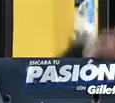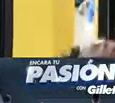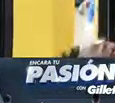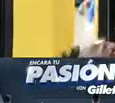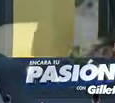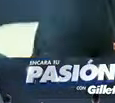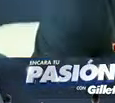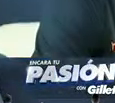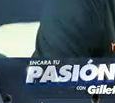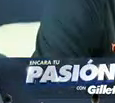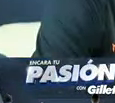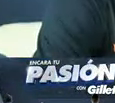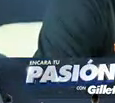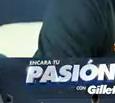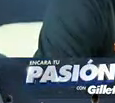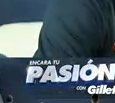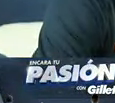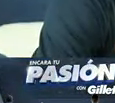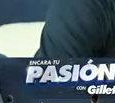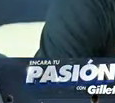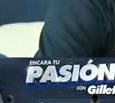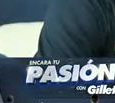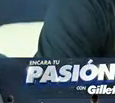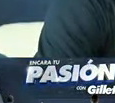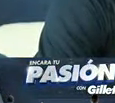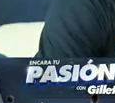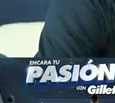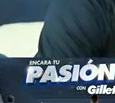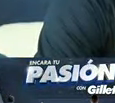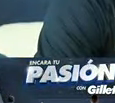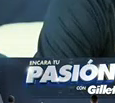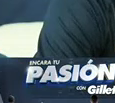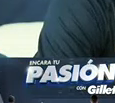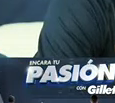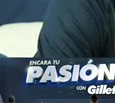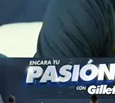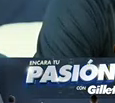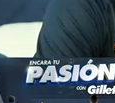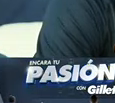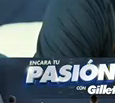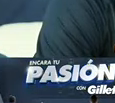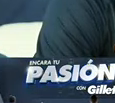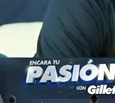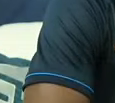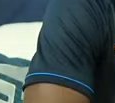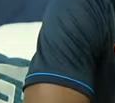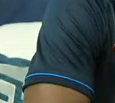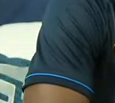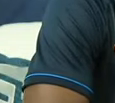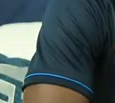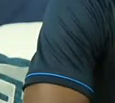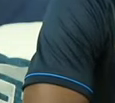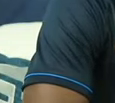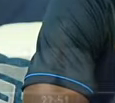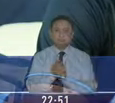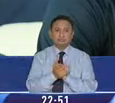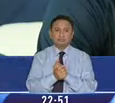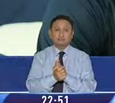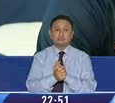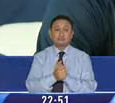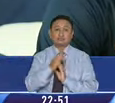esos compañeros que siempre estuviste luchando para llegar hasta acá donde estamos. Y nosotros siempre que nos